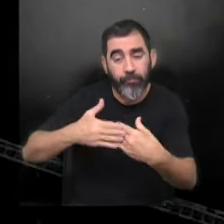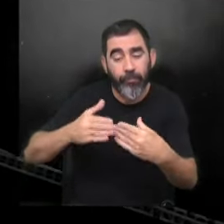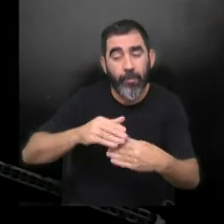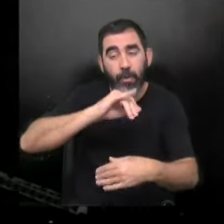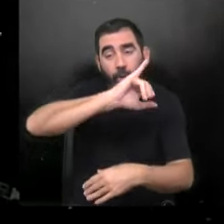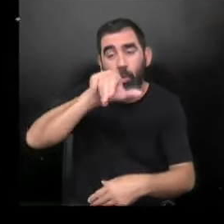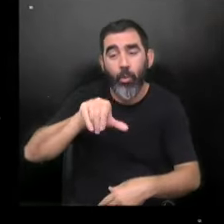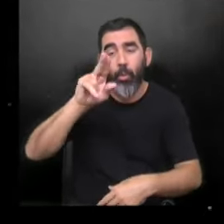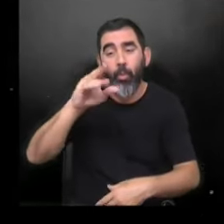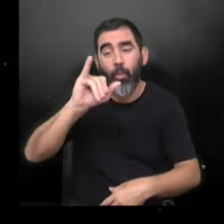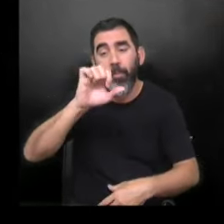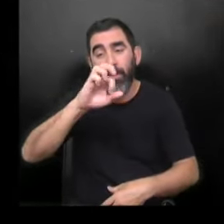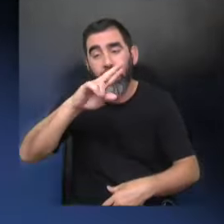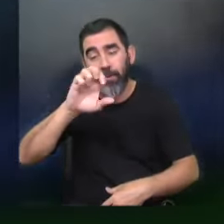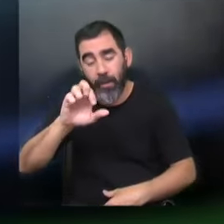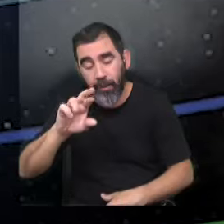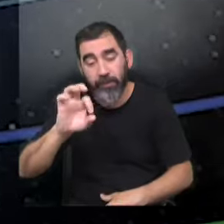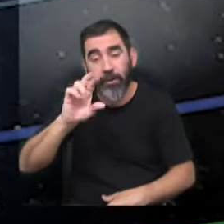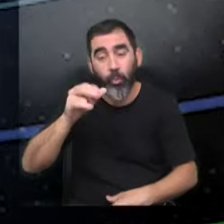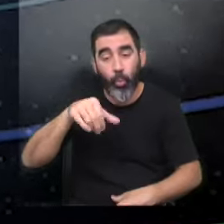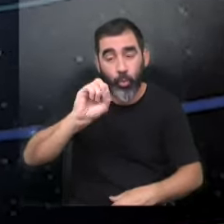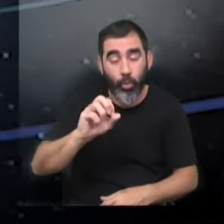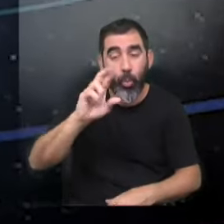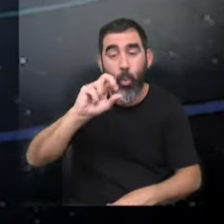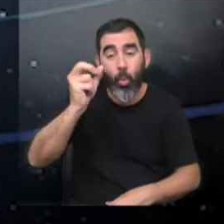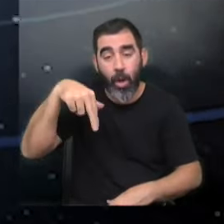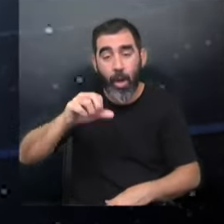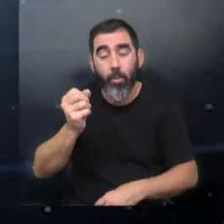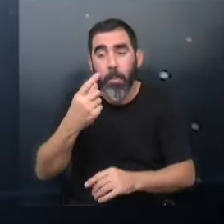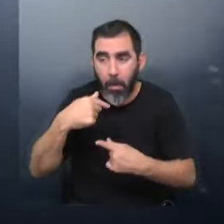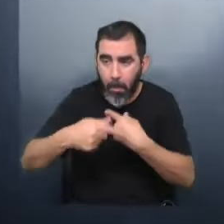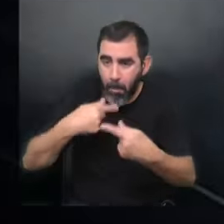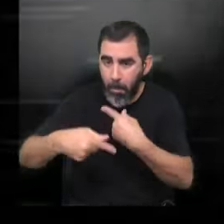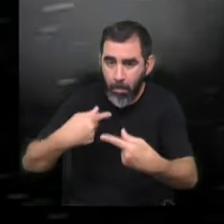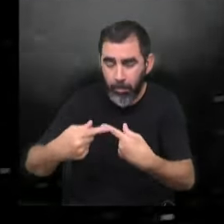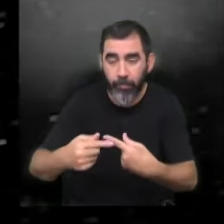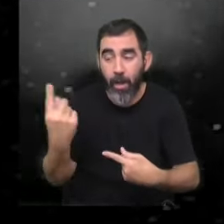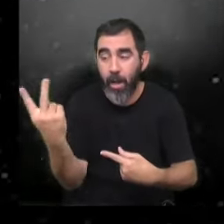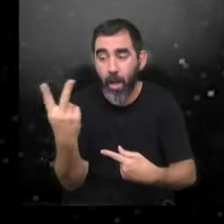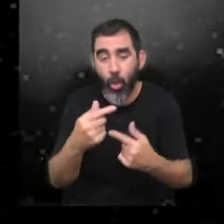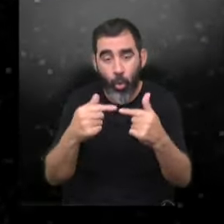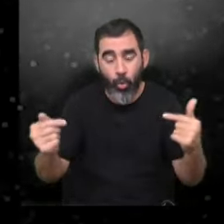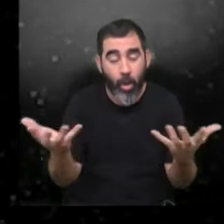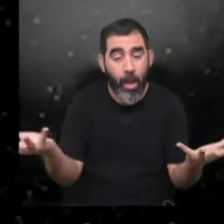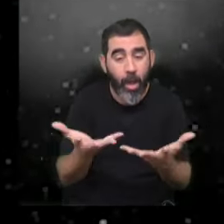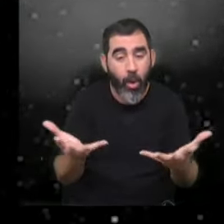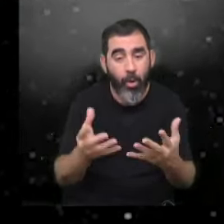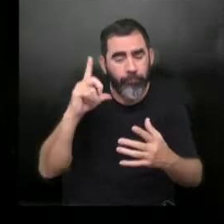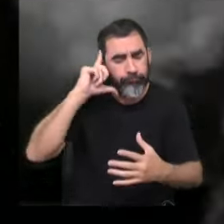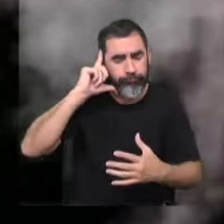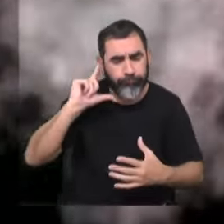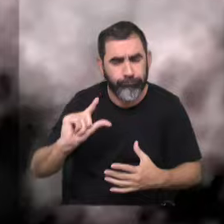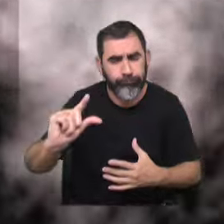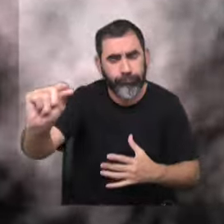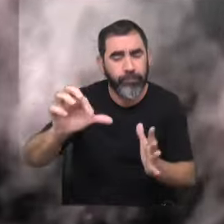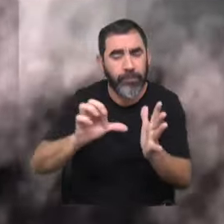Júpiter, Saturno, Urano y Neptuno, pero contra todo pronóstico, su vida se ha prolongado. Ambas sondas están ahora más allá de la frontera